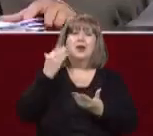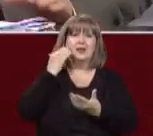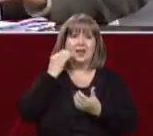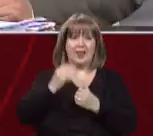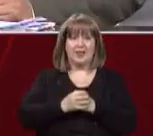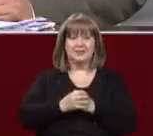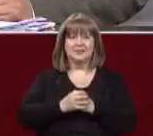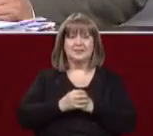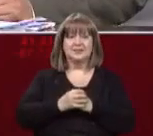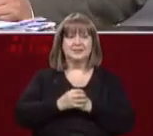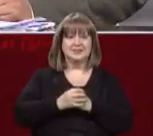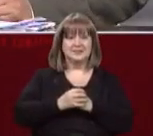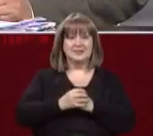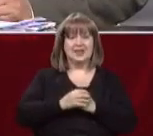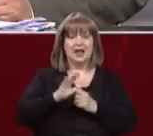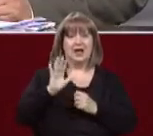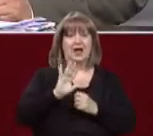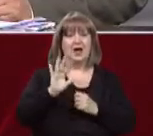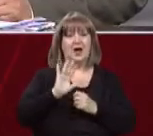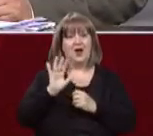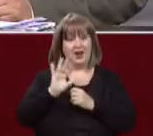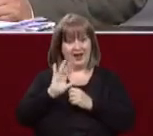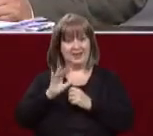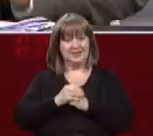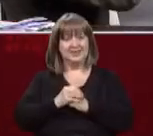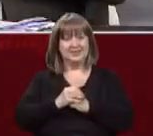Hola hola nuevamente